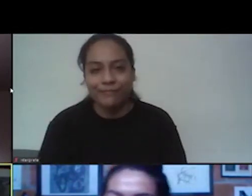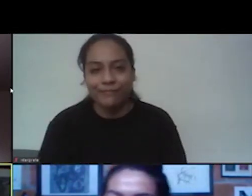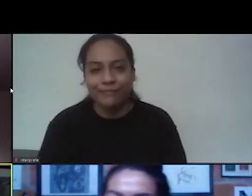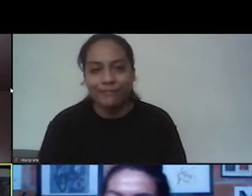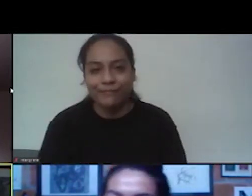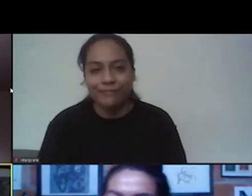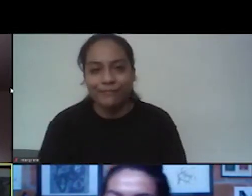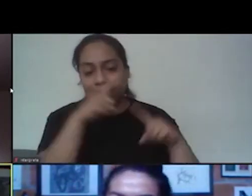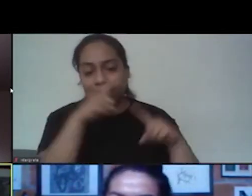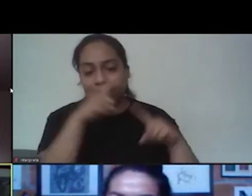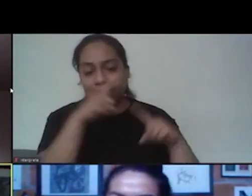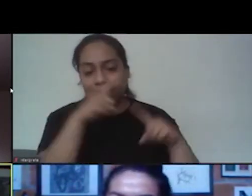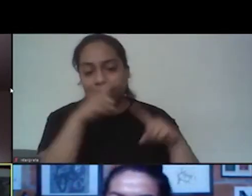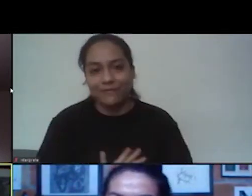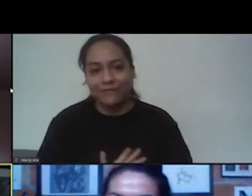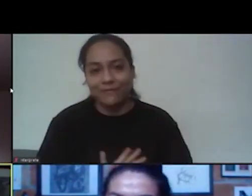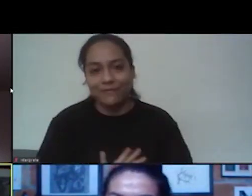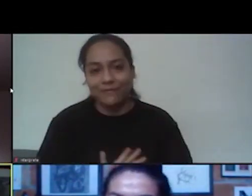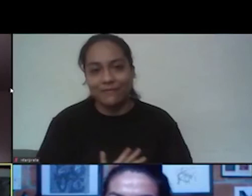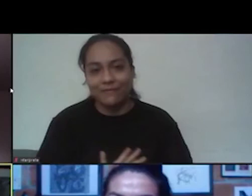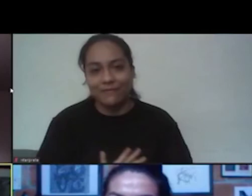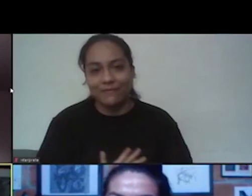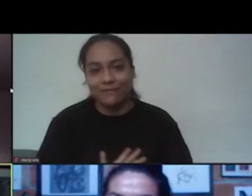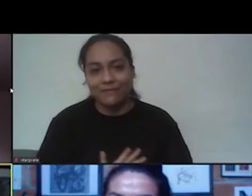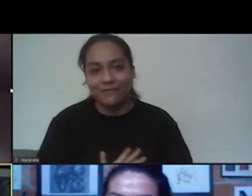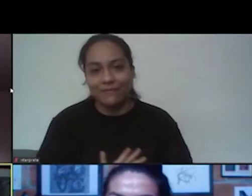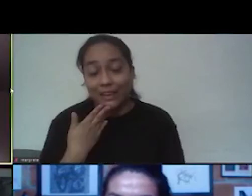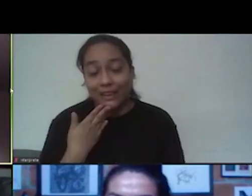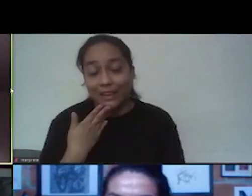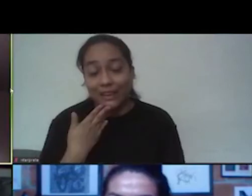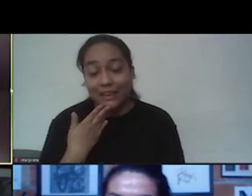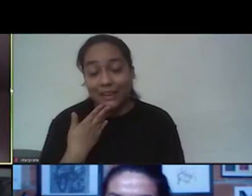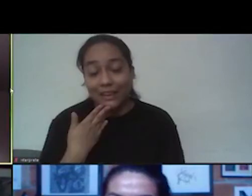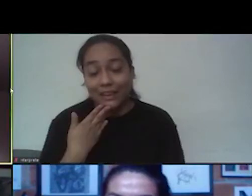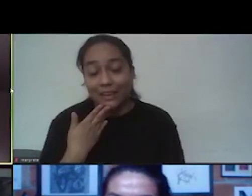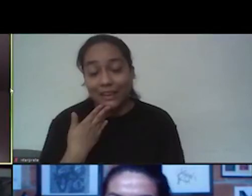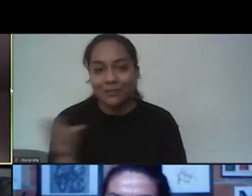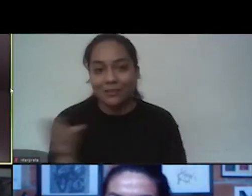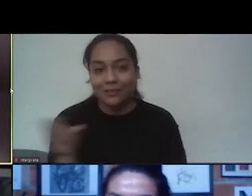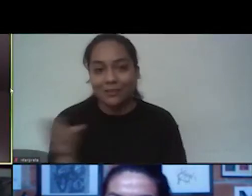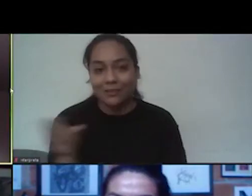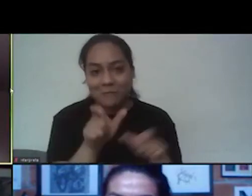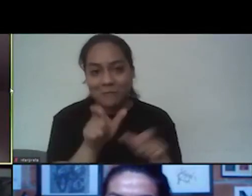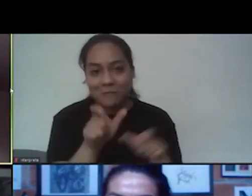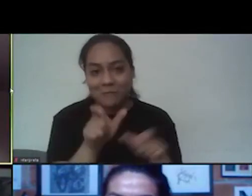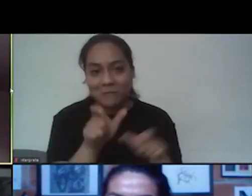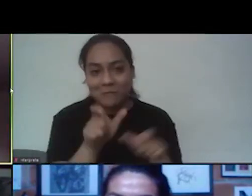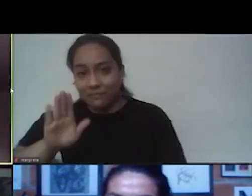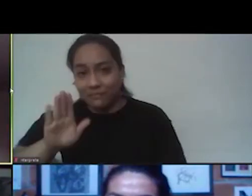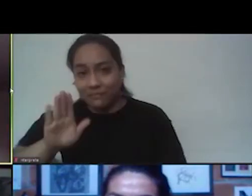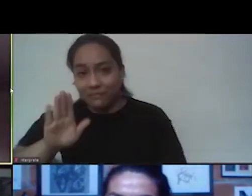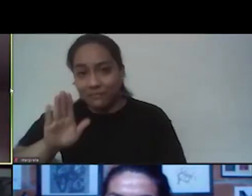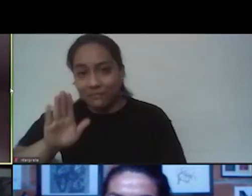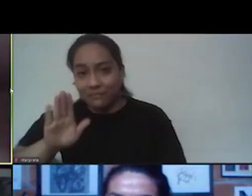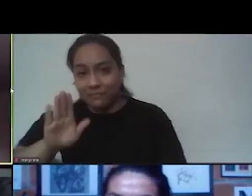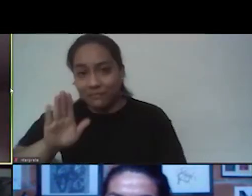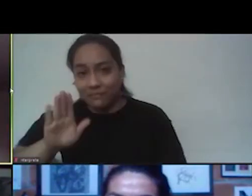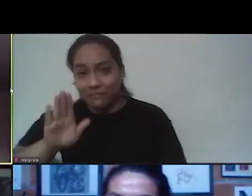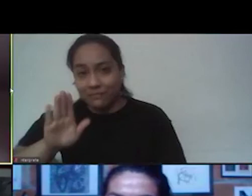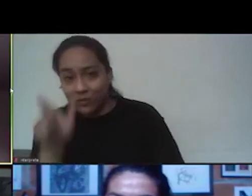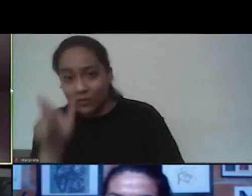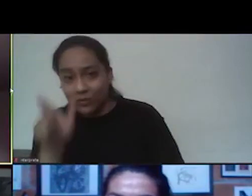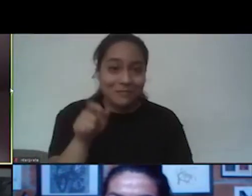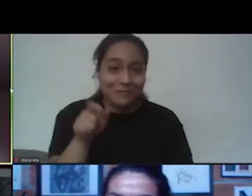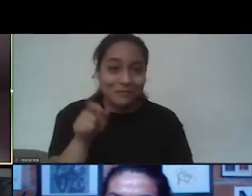creativo. Hasta luego. Bueno, gracias a ustedes. Creo que estaban pidiendo la palabra por ahí, pero pues me imagino que hay un tema de